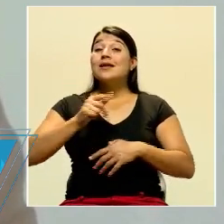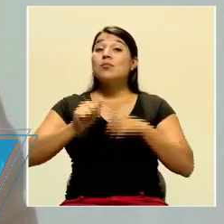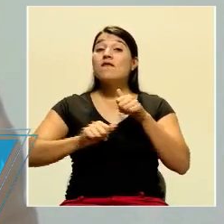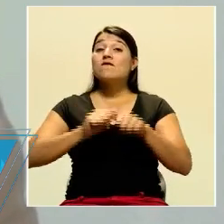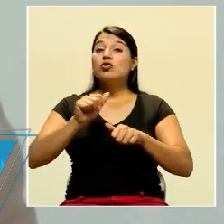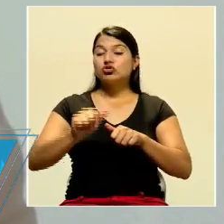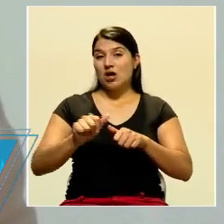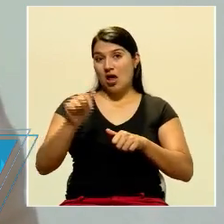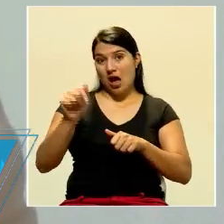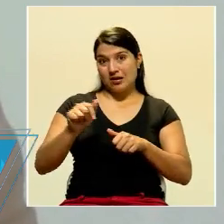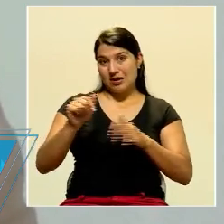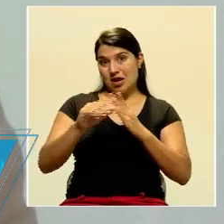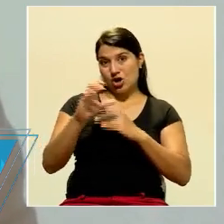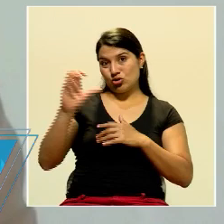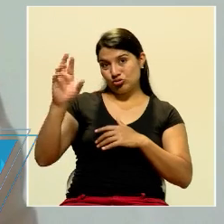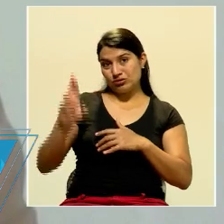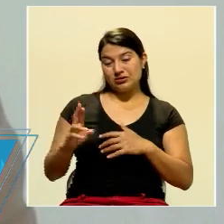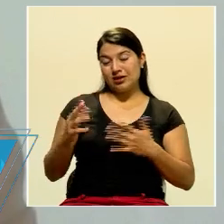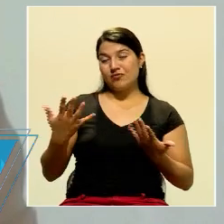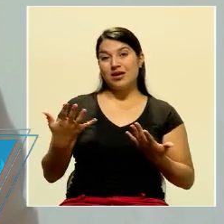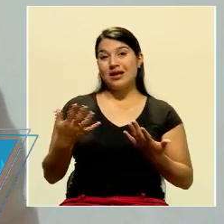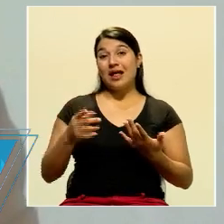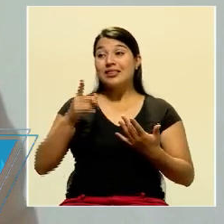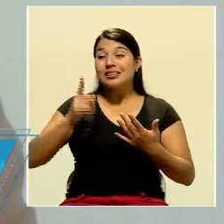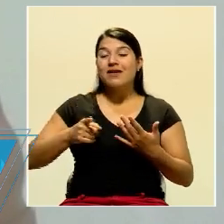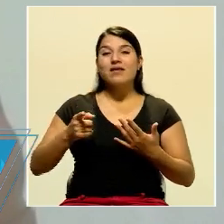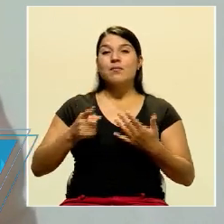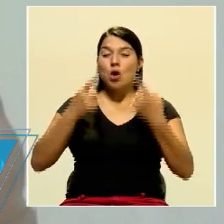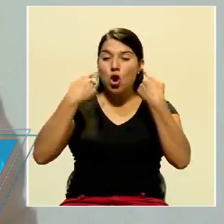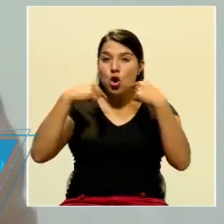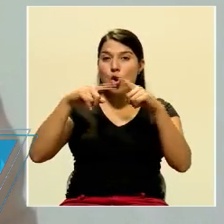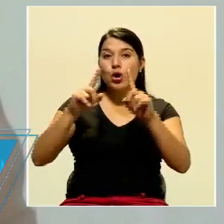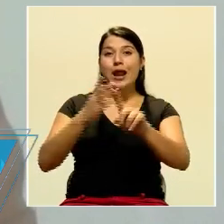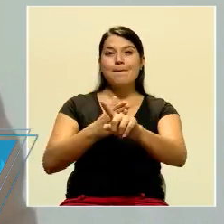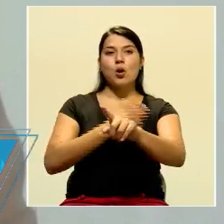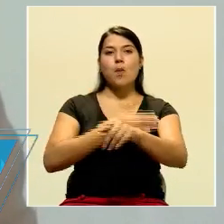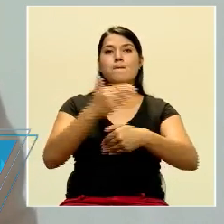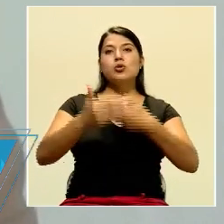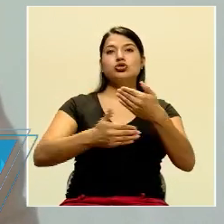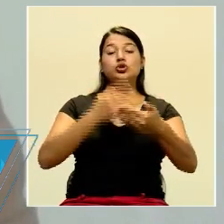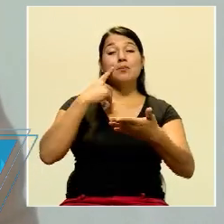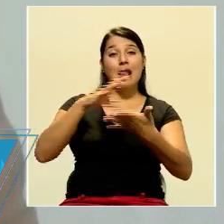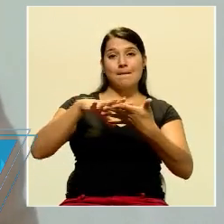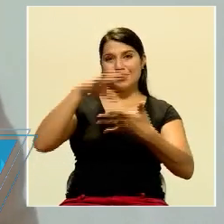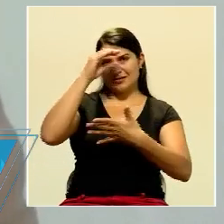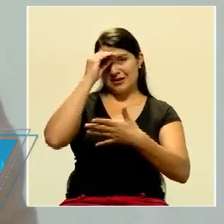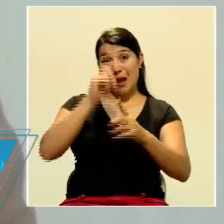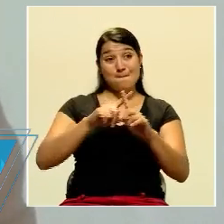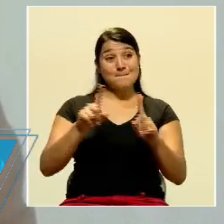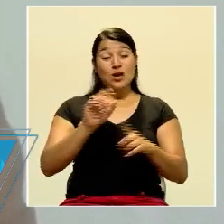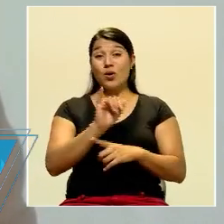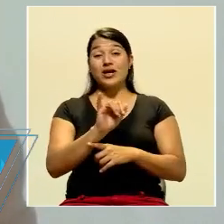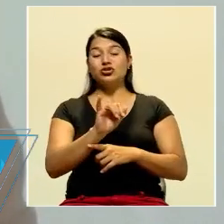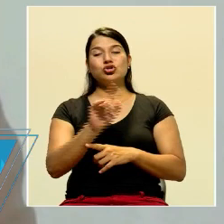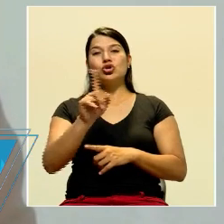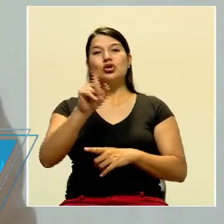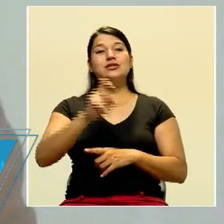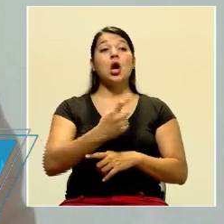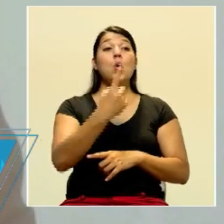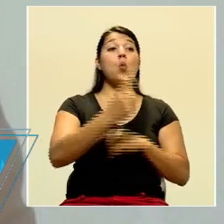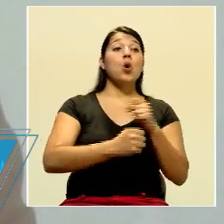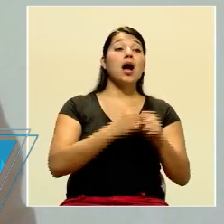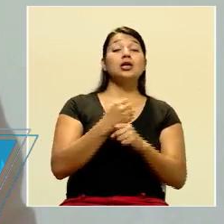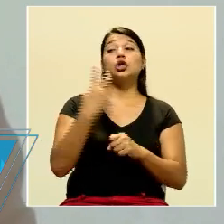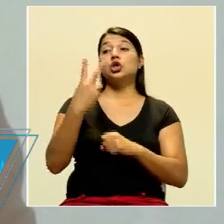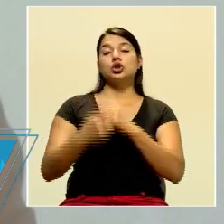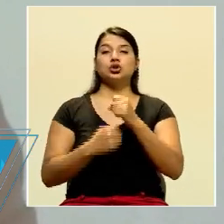como país de que la recuperación de los aprendizajes no se hace en un año ni en 2 años. Eso pasa por toda la trayectoria